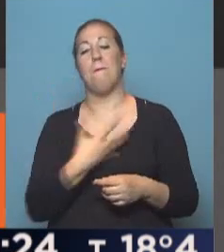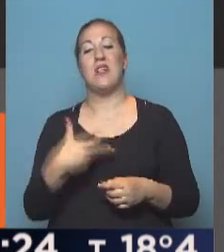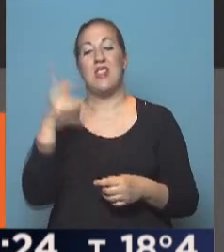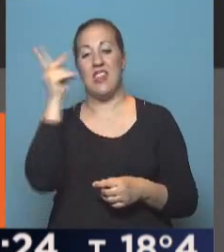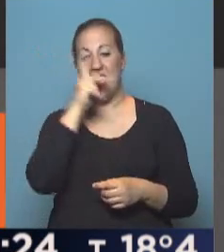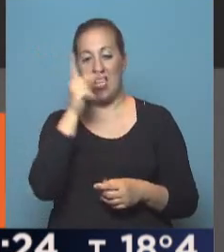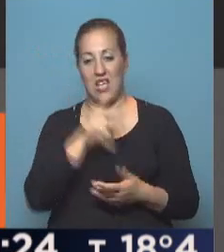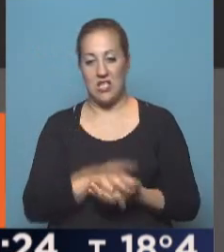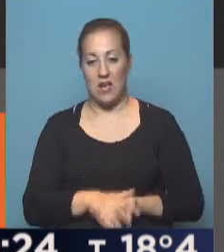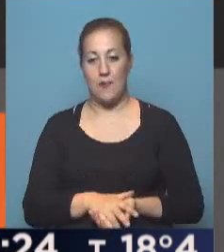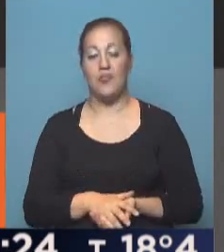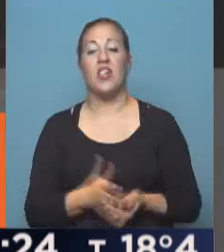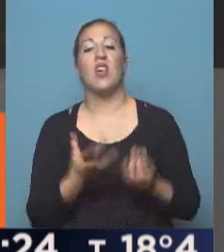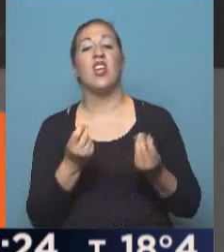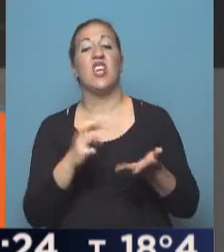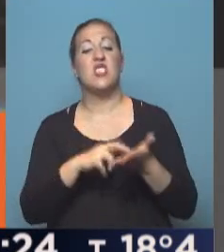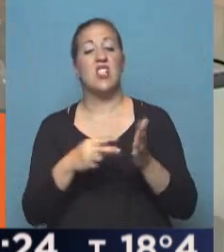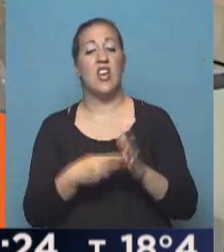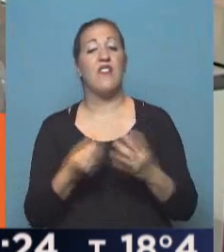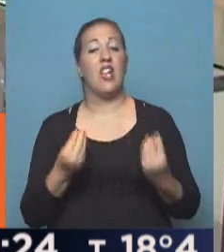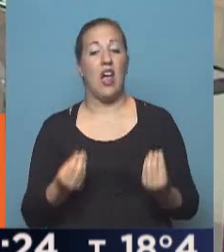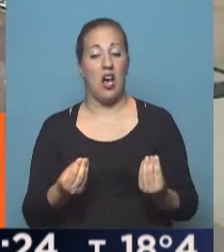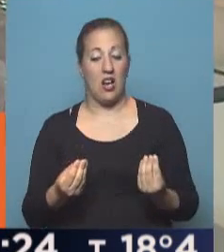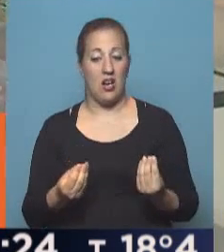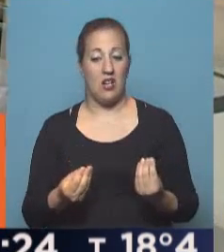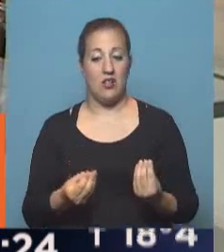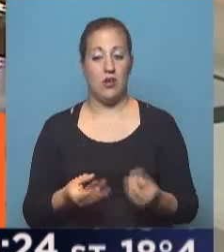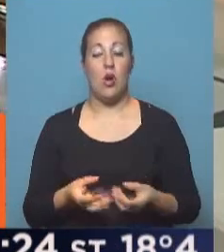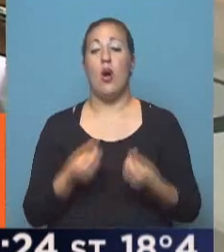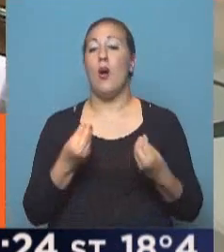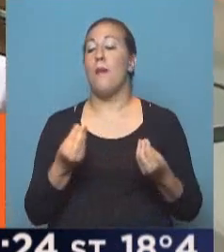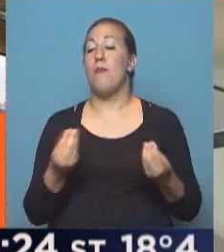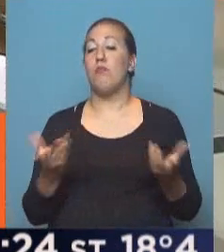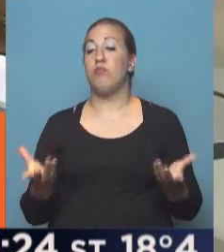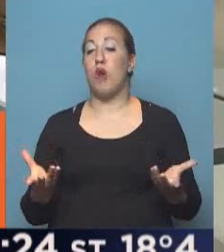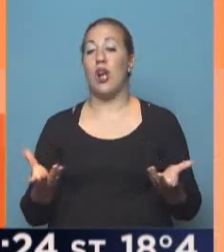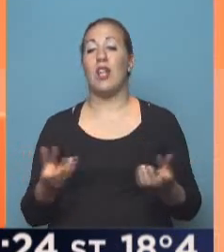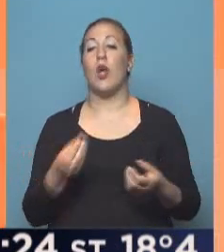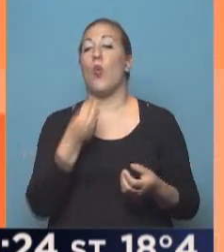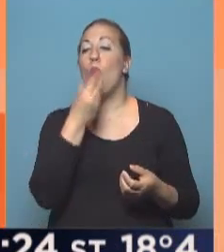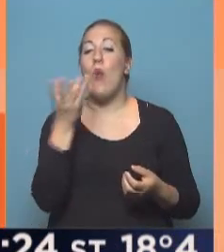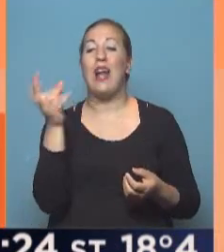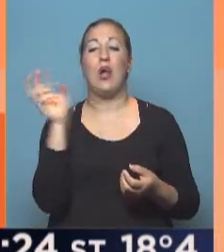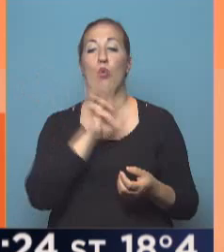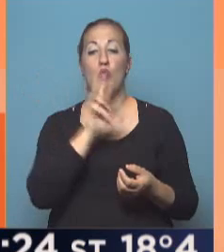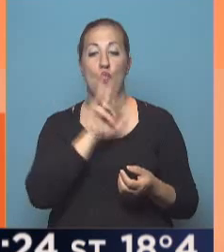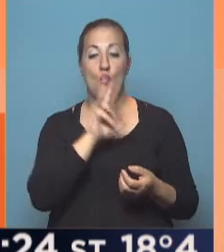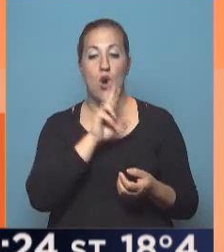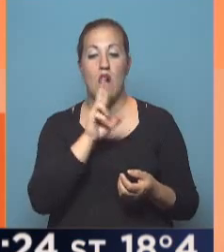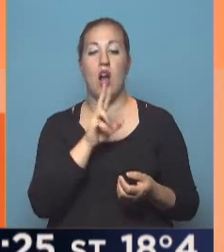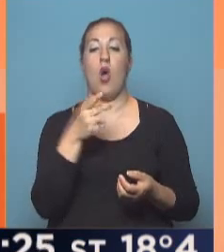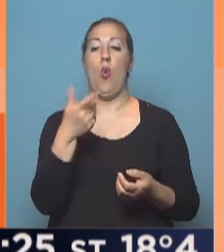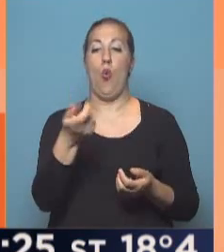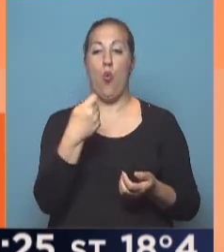en esto que quiere decir que digo porque cualquier mujer que se